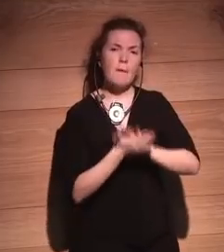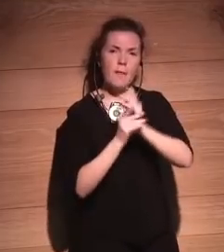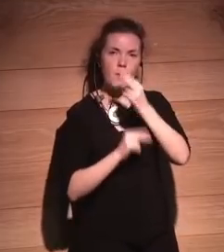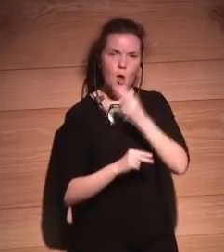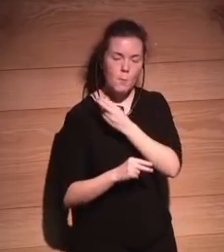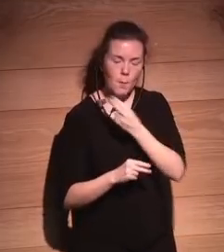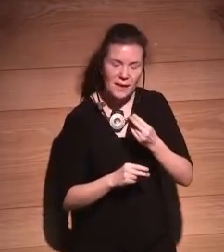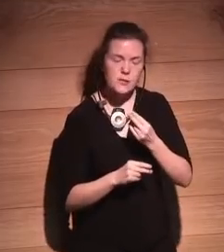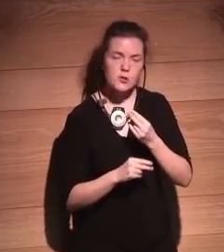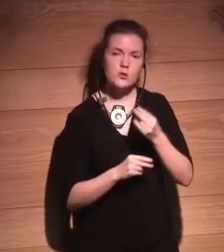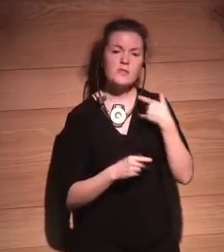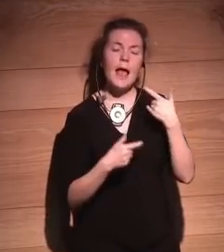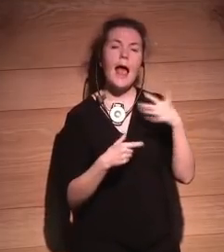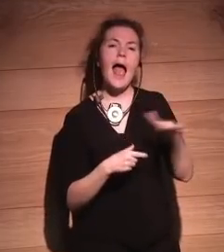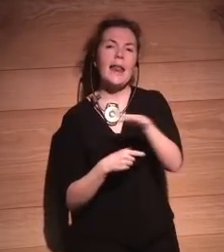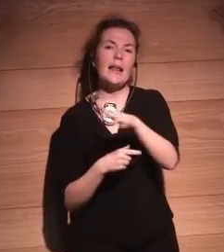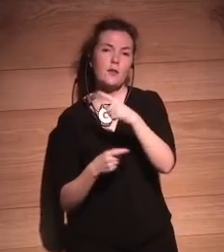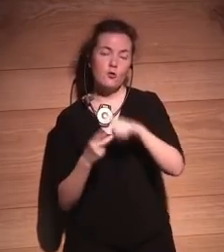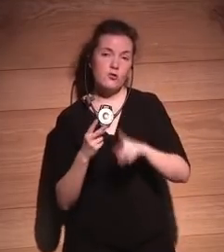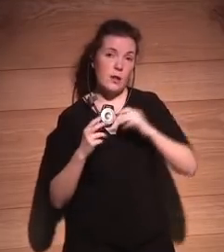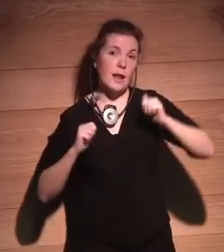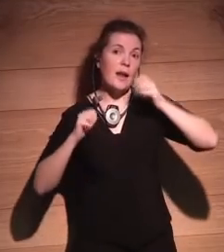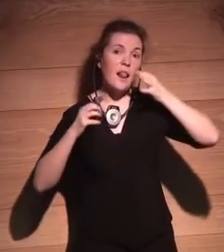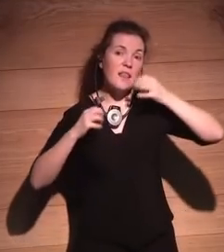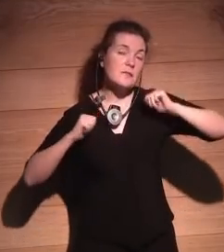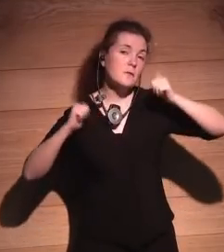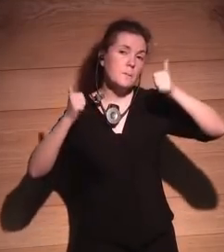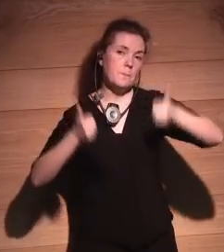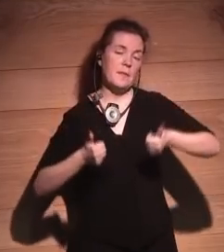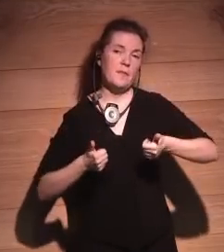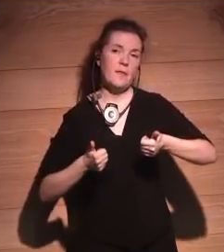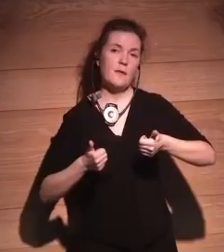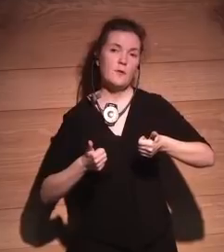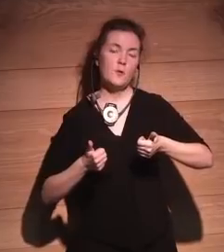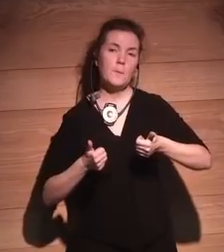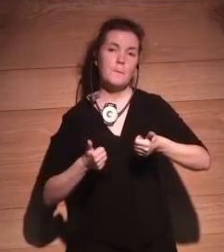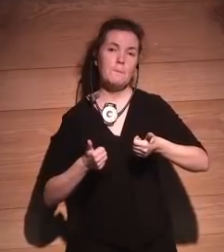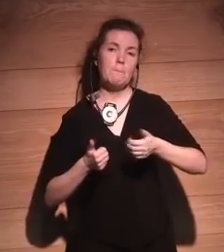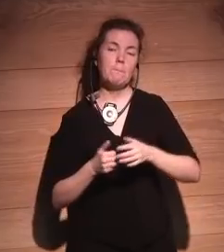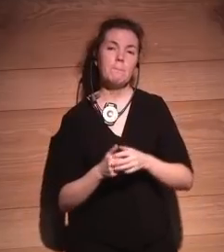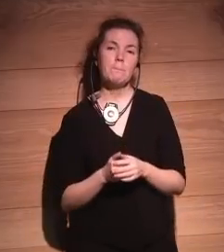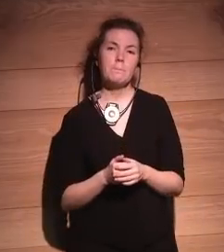compromiso, etcétera. Hay 2 áreas aquí en las que realmente estamos empezando a